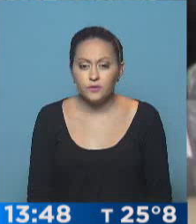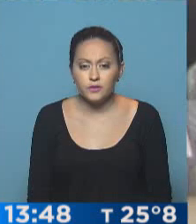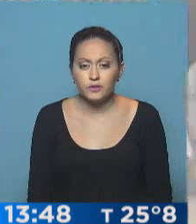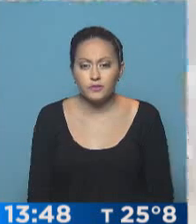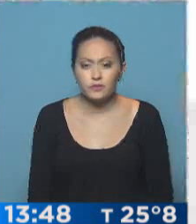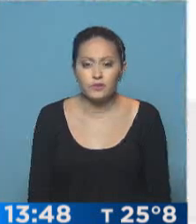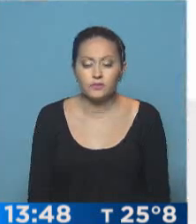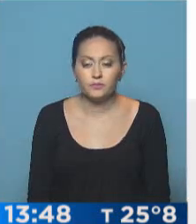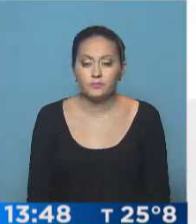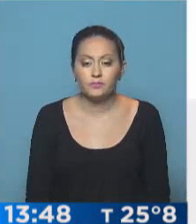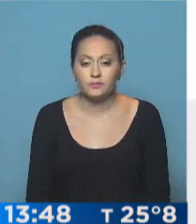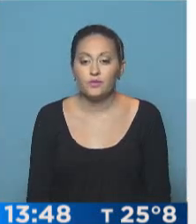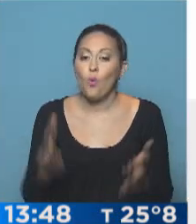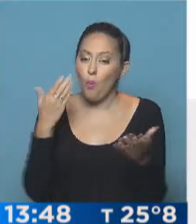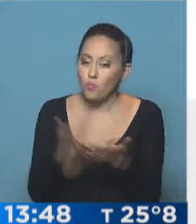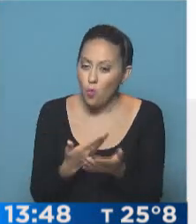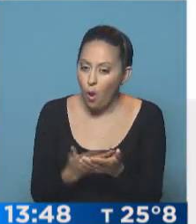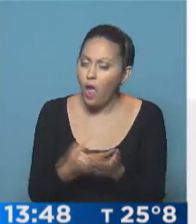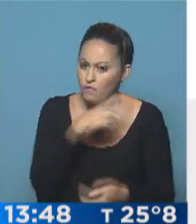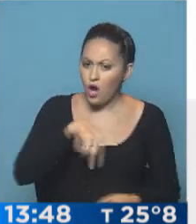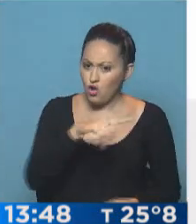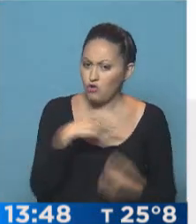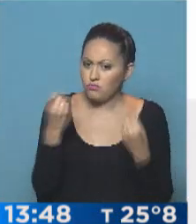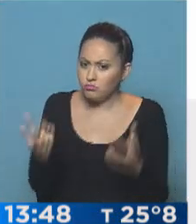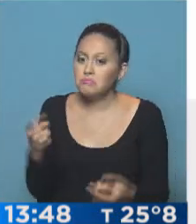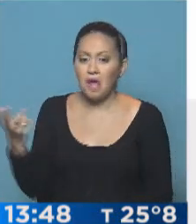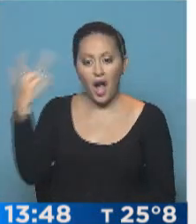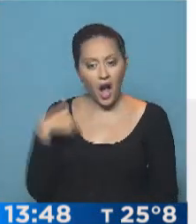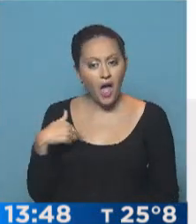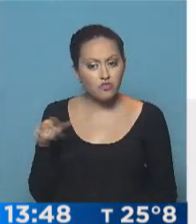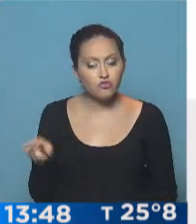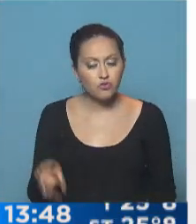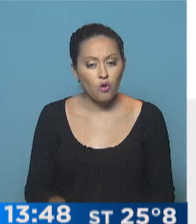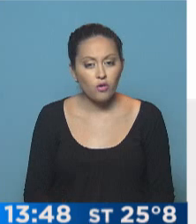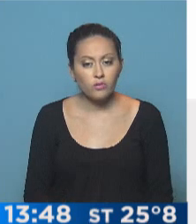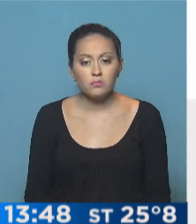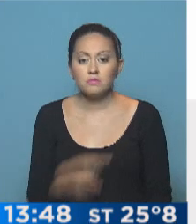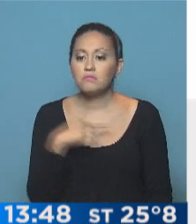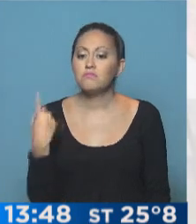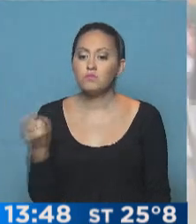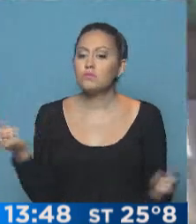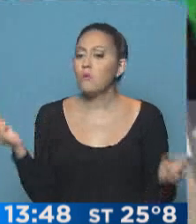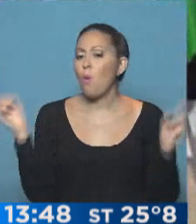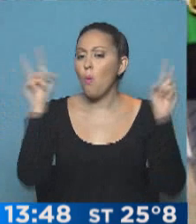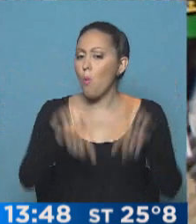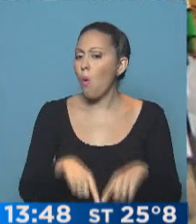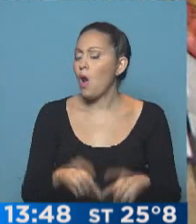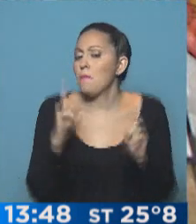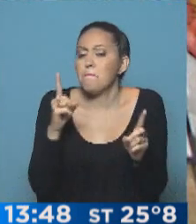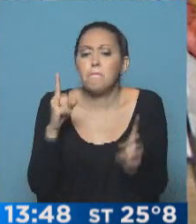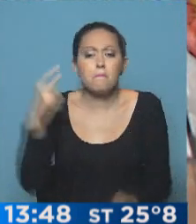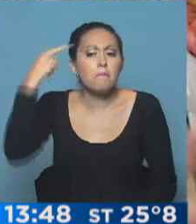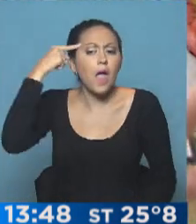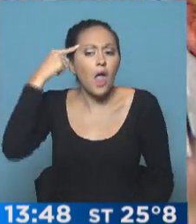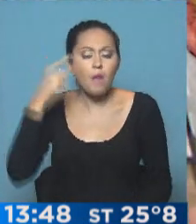en todo el caudal de pruebas que le trajimos nosotros que tenemos razón. Volvemos con la idea que siempre tuvimos, que venimos con la verdad.